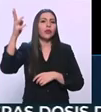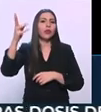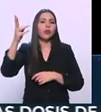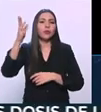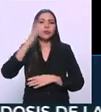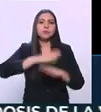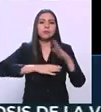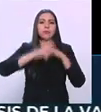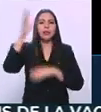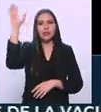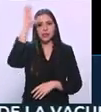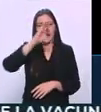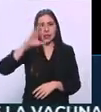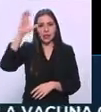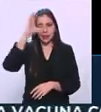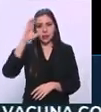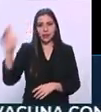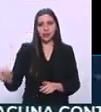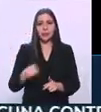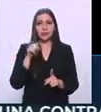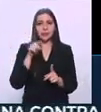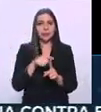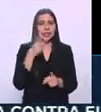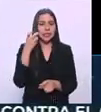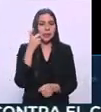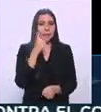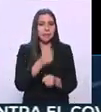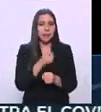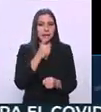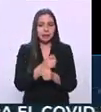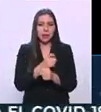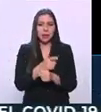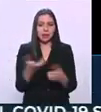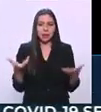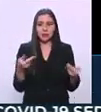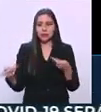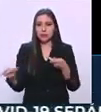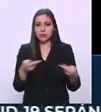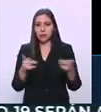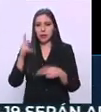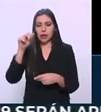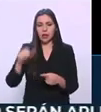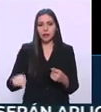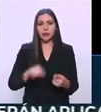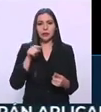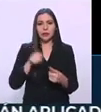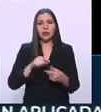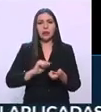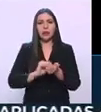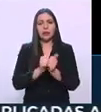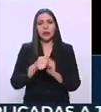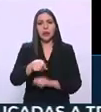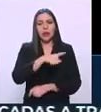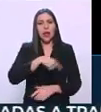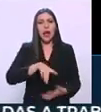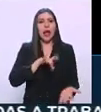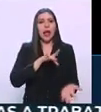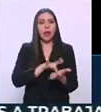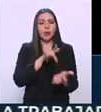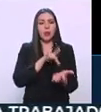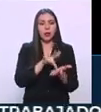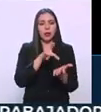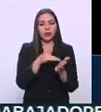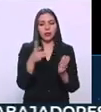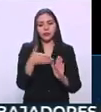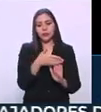este es un primer aterrizaje de este eje en el cual logramos apoyar en estos